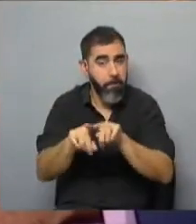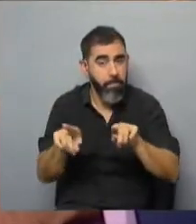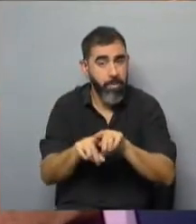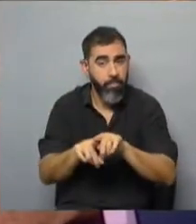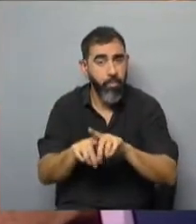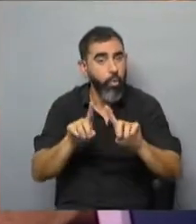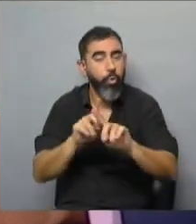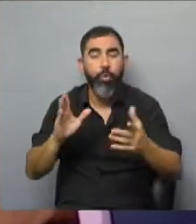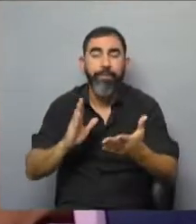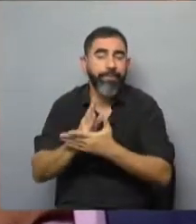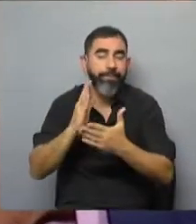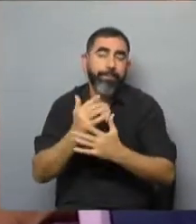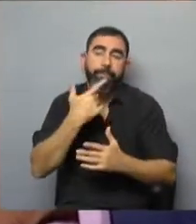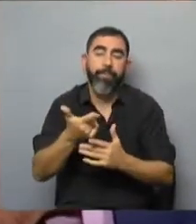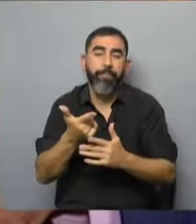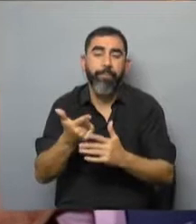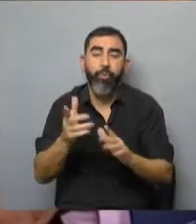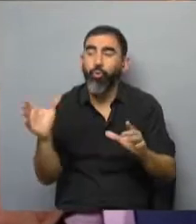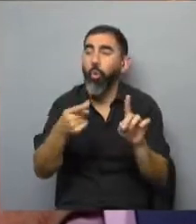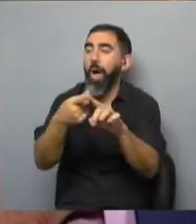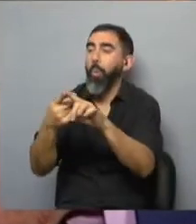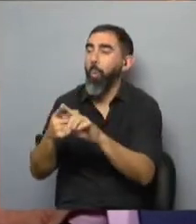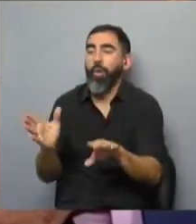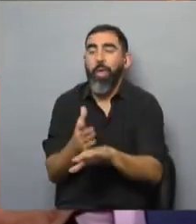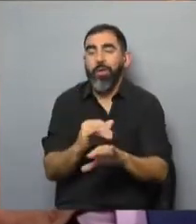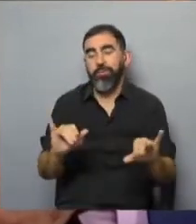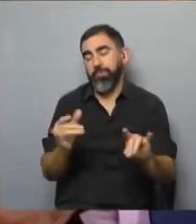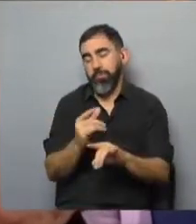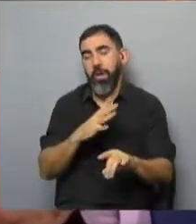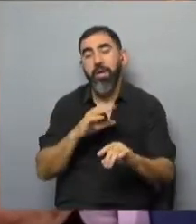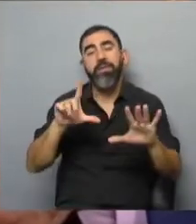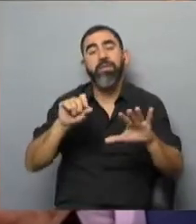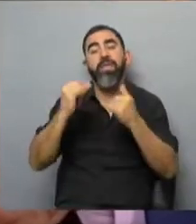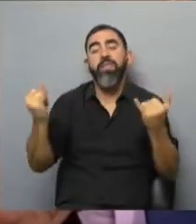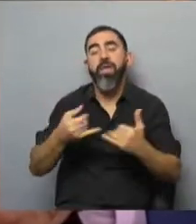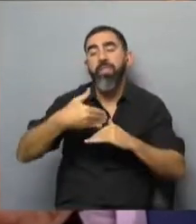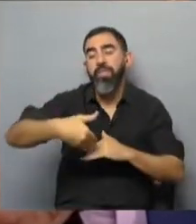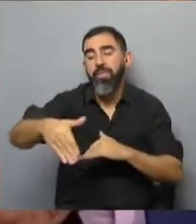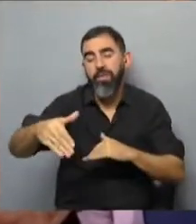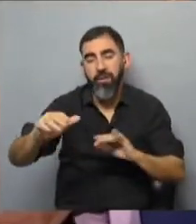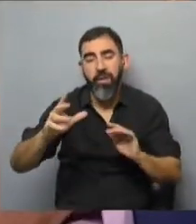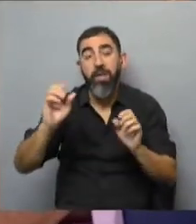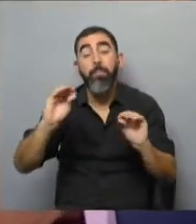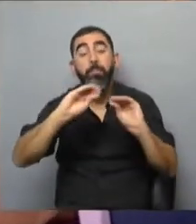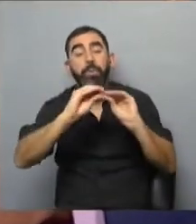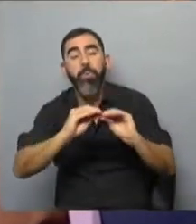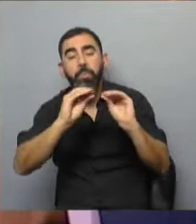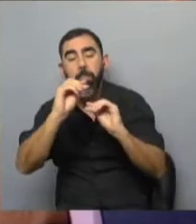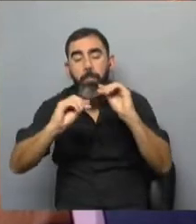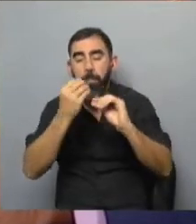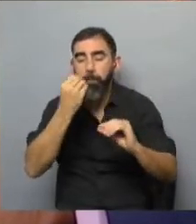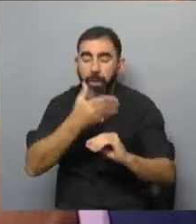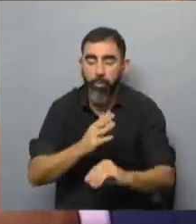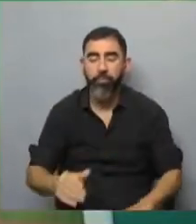siempre arrancamos con todo acordado. Creo que tenemos 70 días para trabajar y que la rendición se aproxime más a lo que nosotros